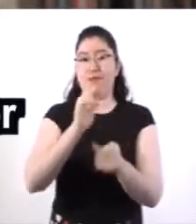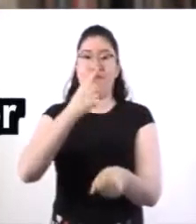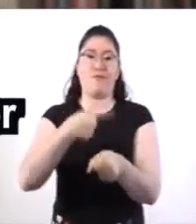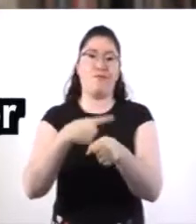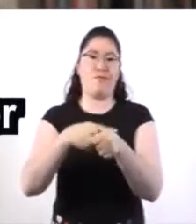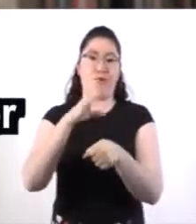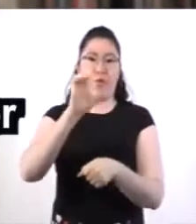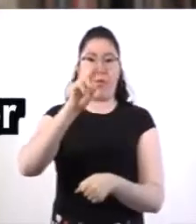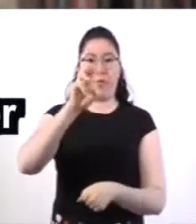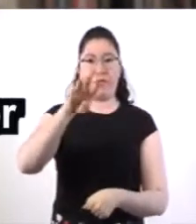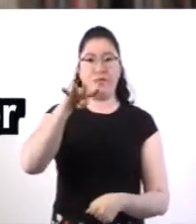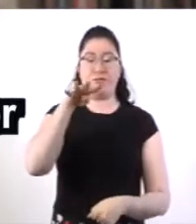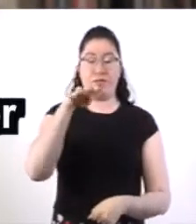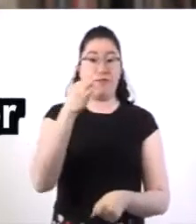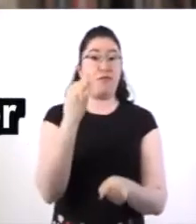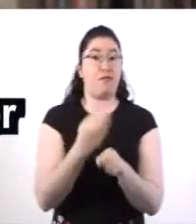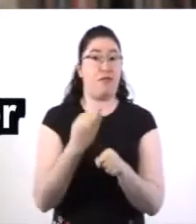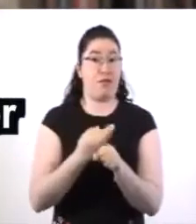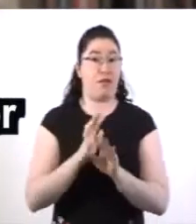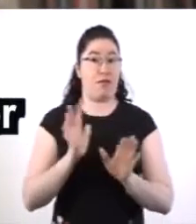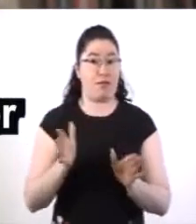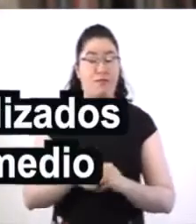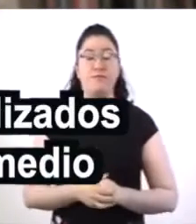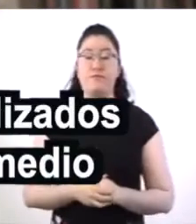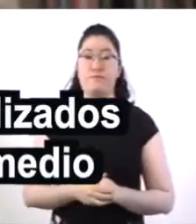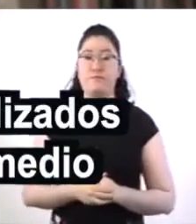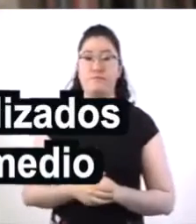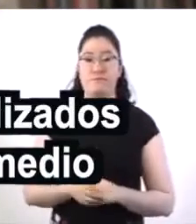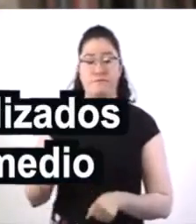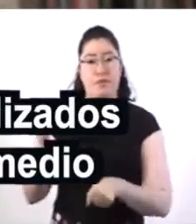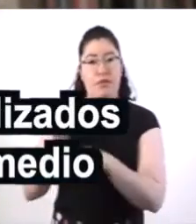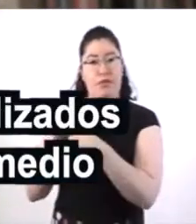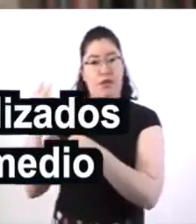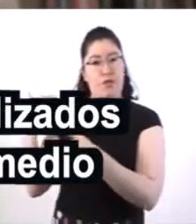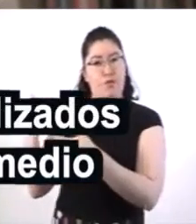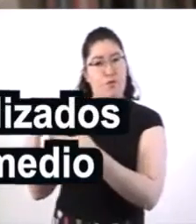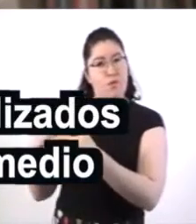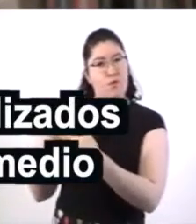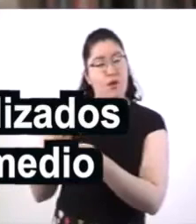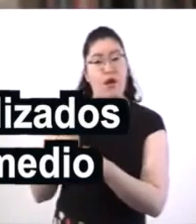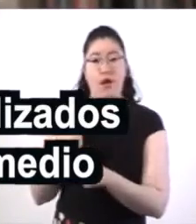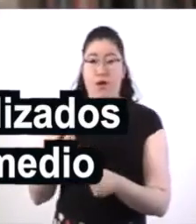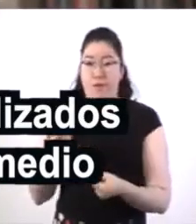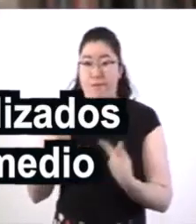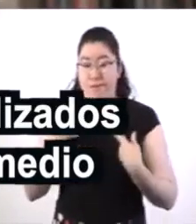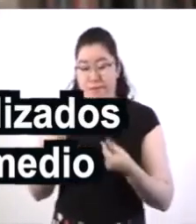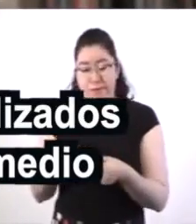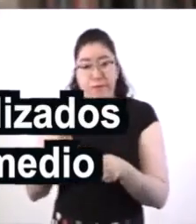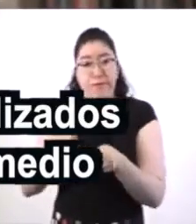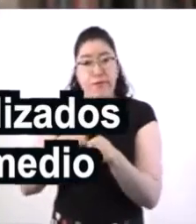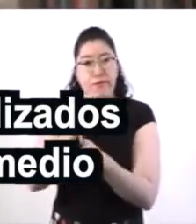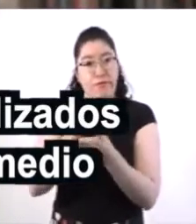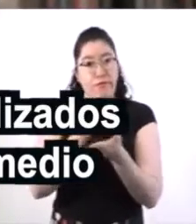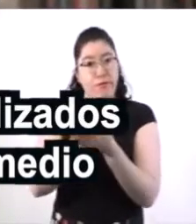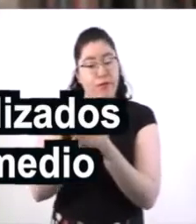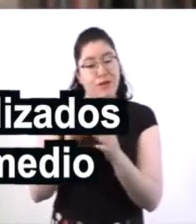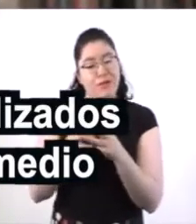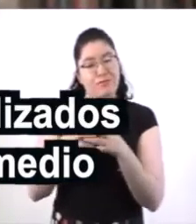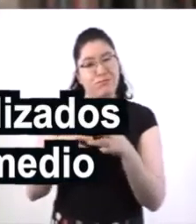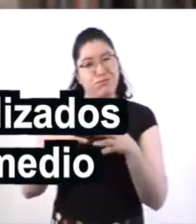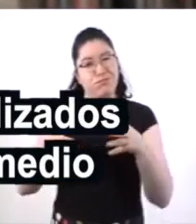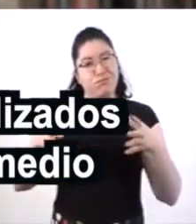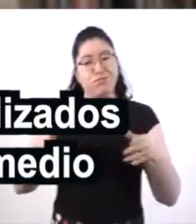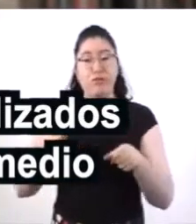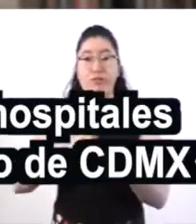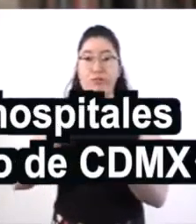embargo, les gustaría tener mayor número de pruebas. En los últimos días, el número de hospitalizados en la ciudad ha ido creciendo